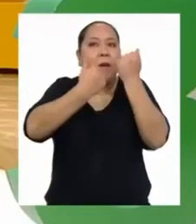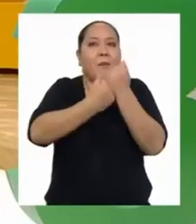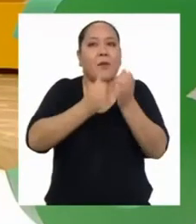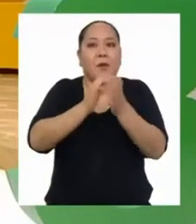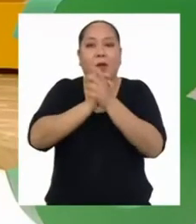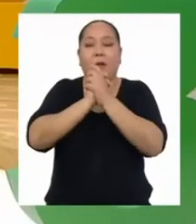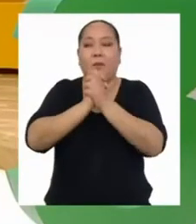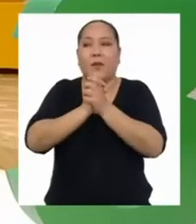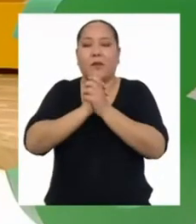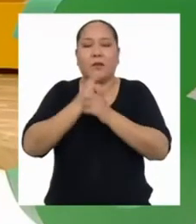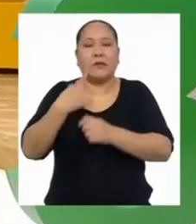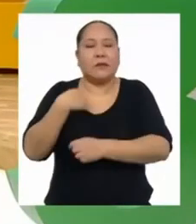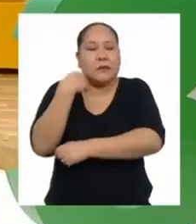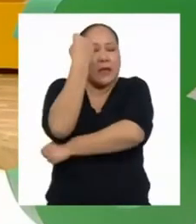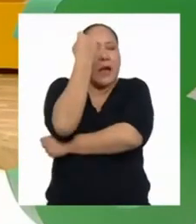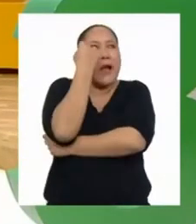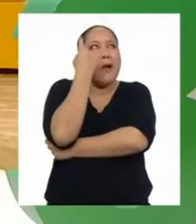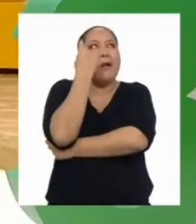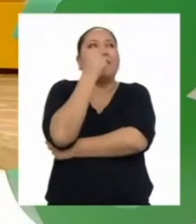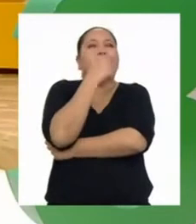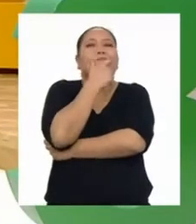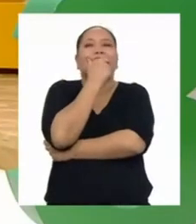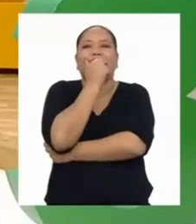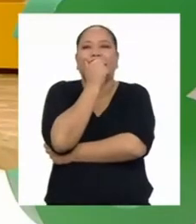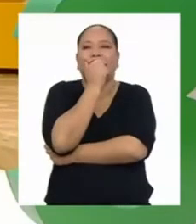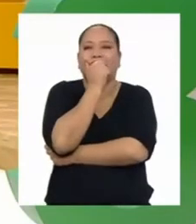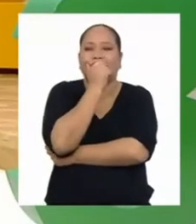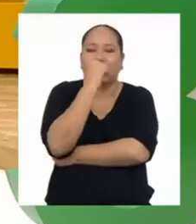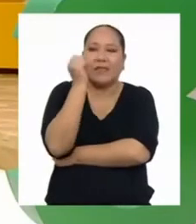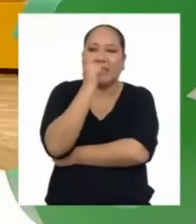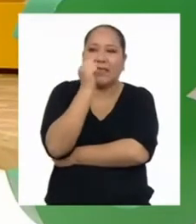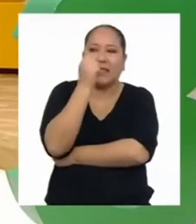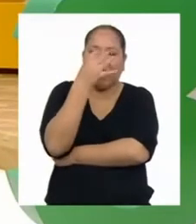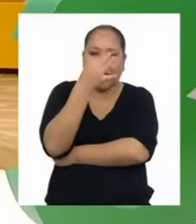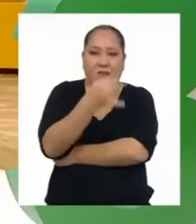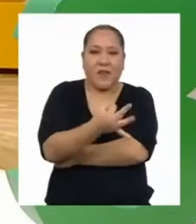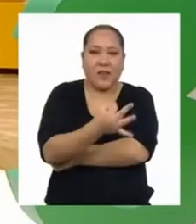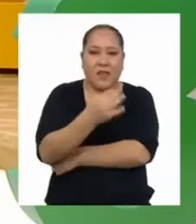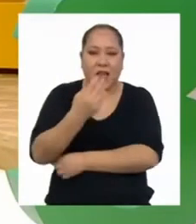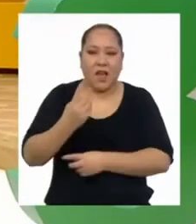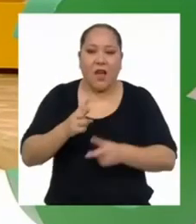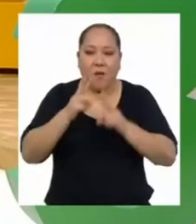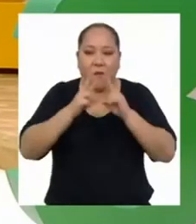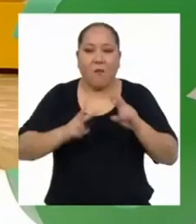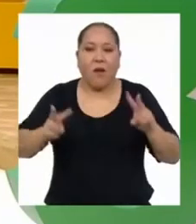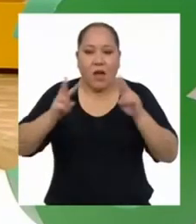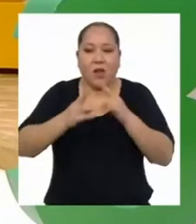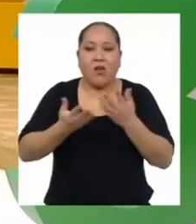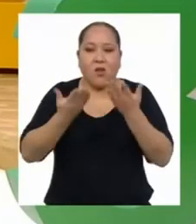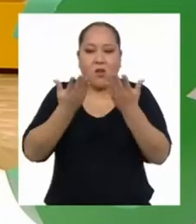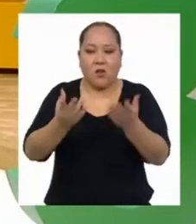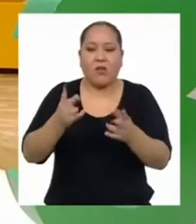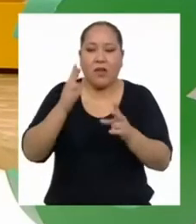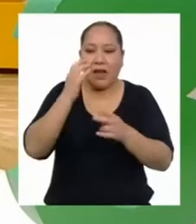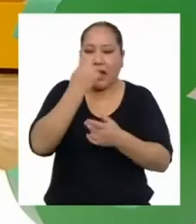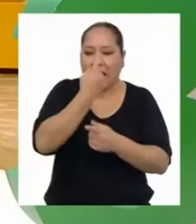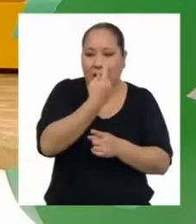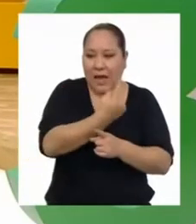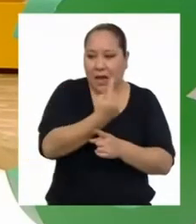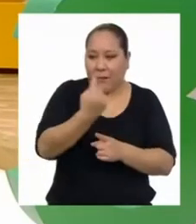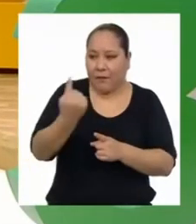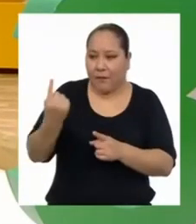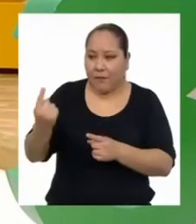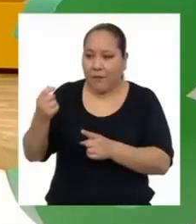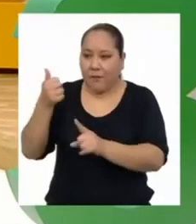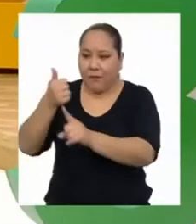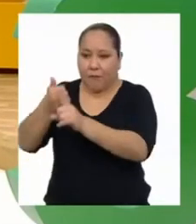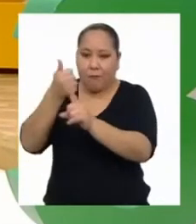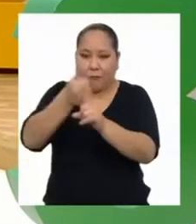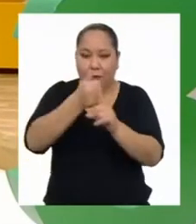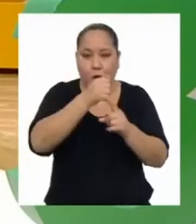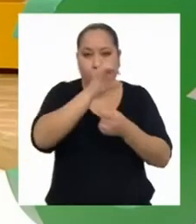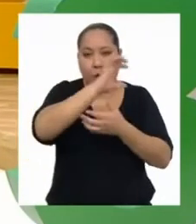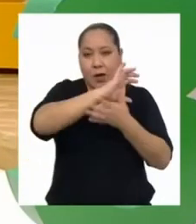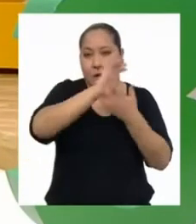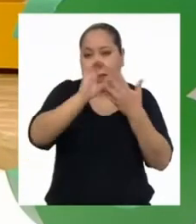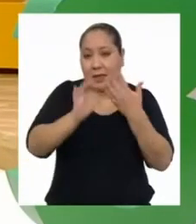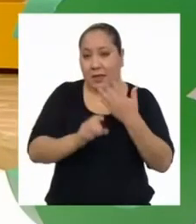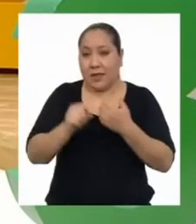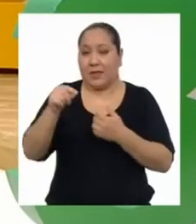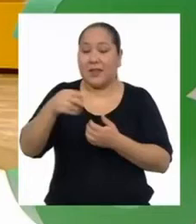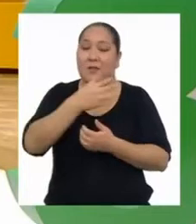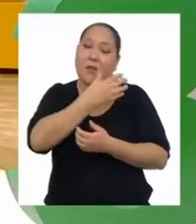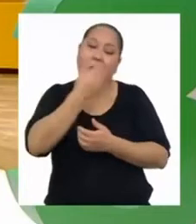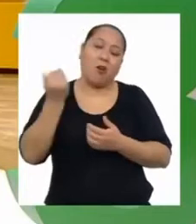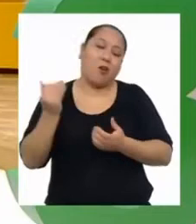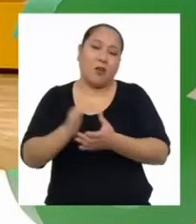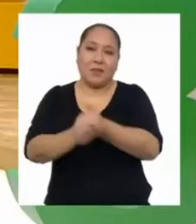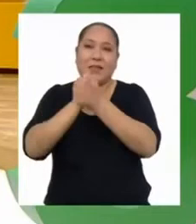están dando cuenta de que la valoración de las características de cada persona es lo que nos ayuda a ser mejores amigos y nos